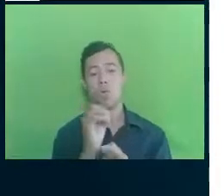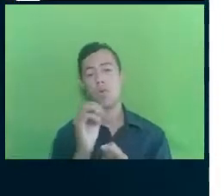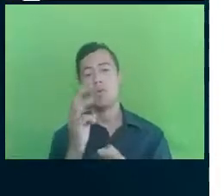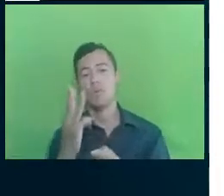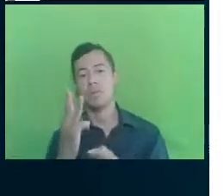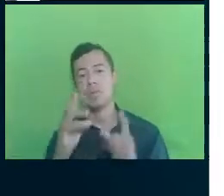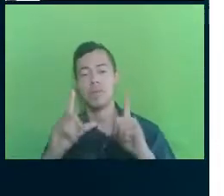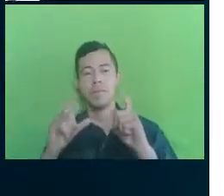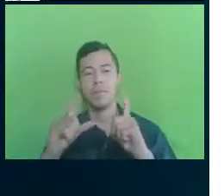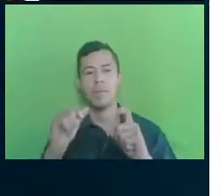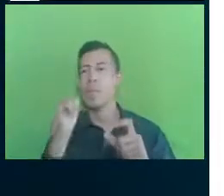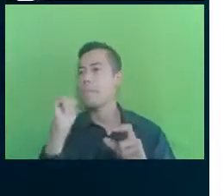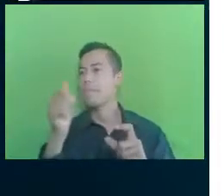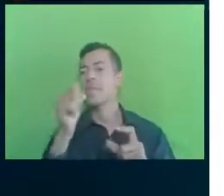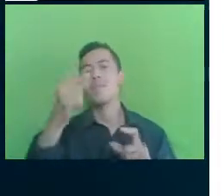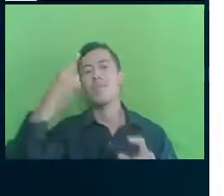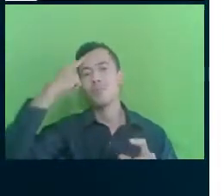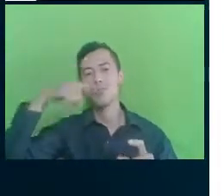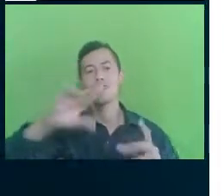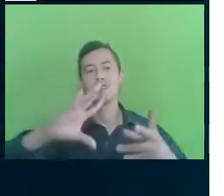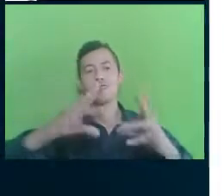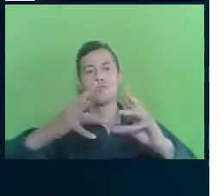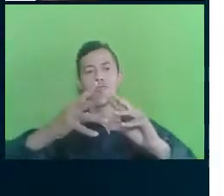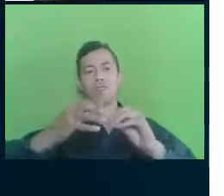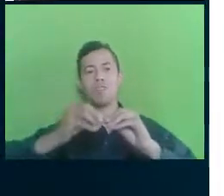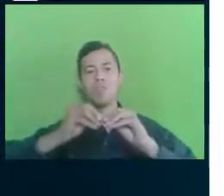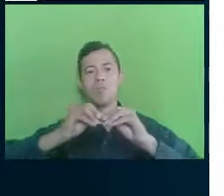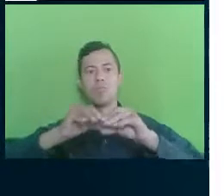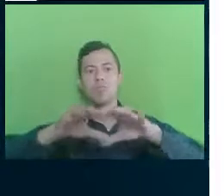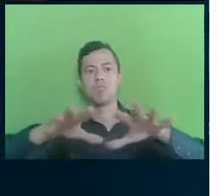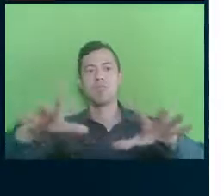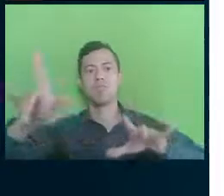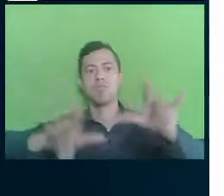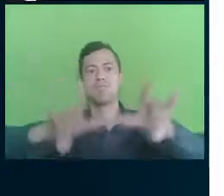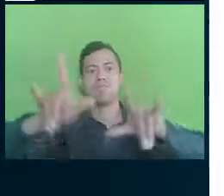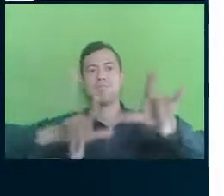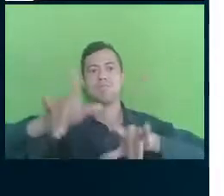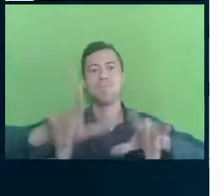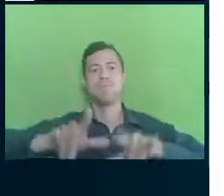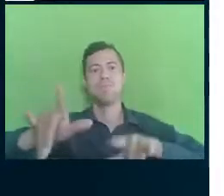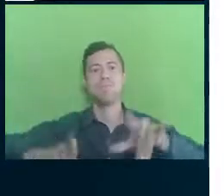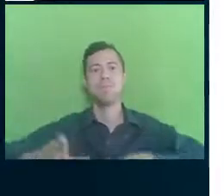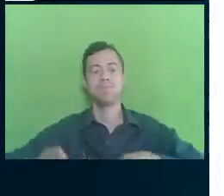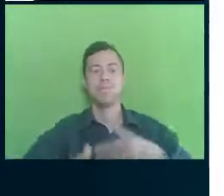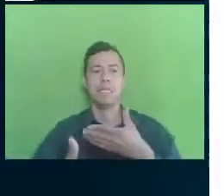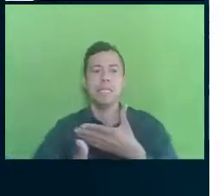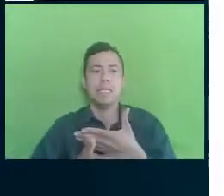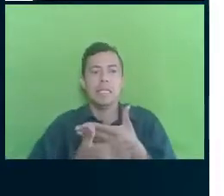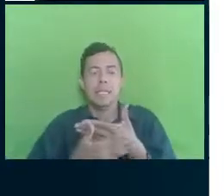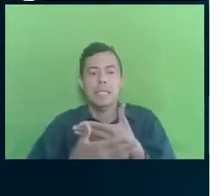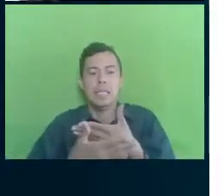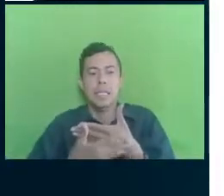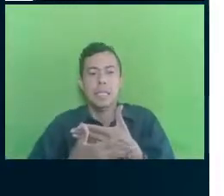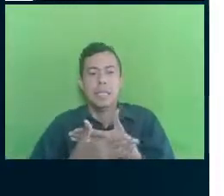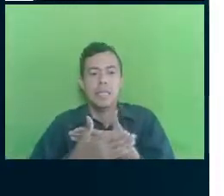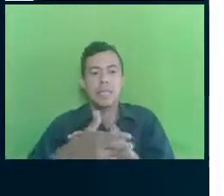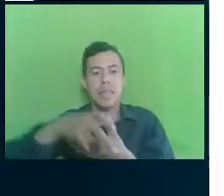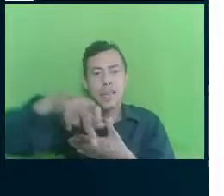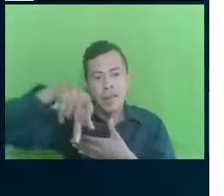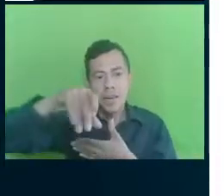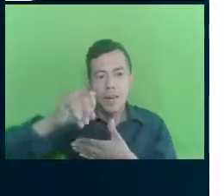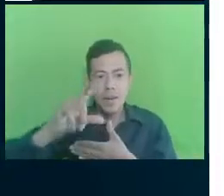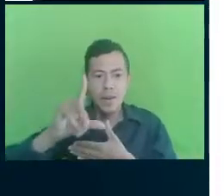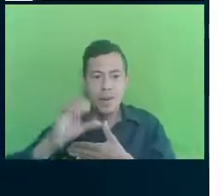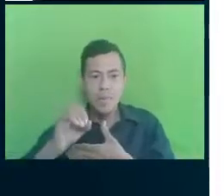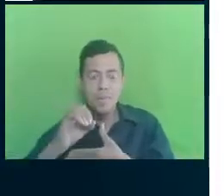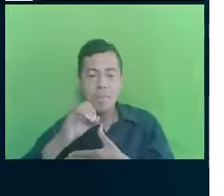luego el algoritmo por sí solo va a barrer las 2.000 fotos y a medida que pasó el tiempo me iba mostrando fotos de Pollock y los iba agregando